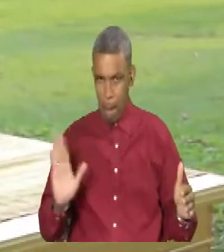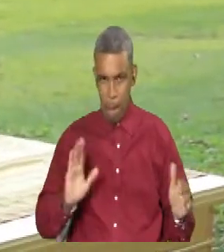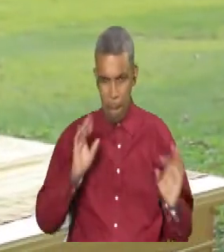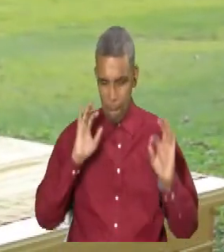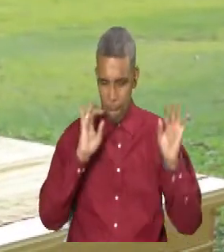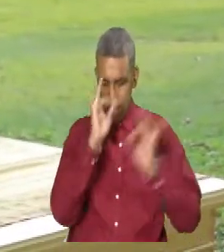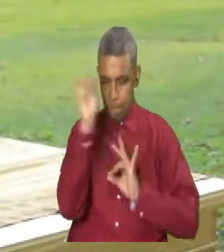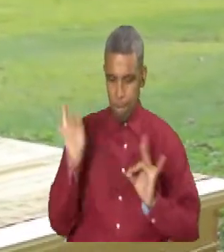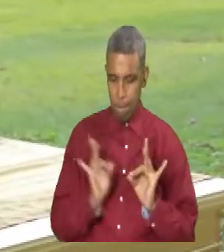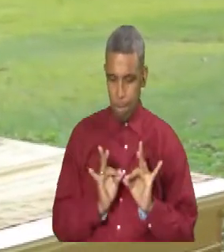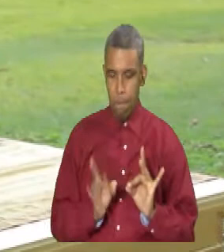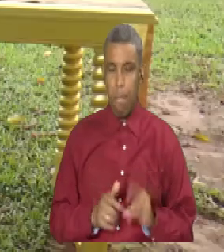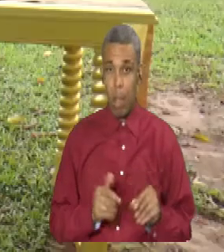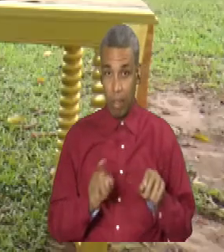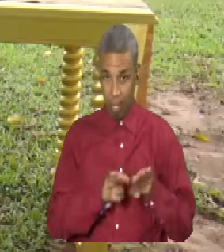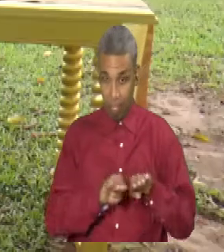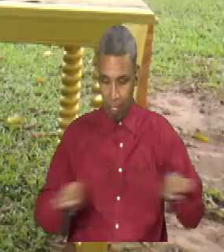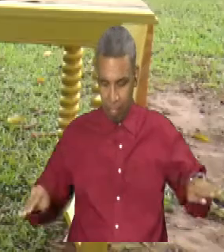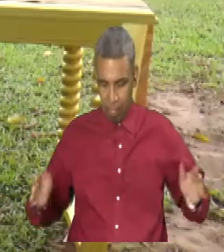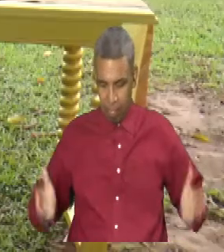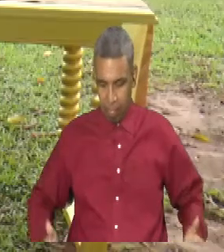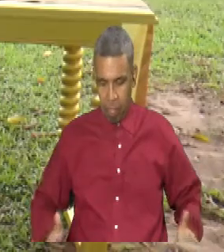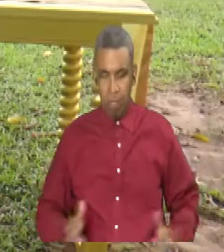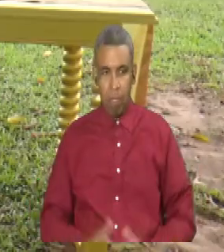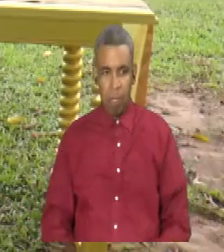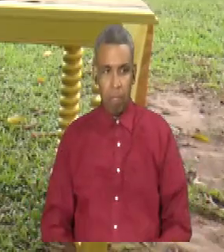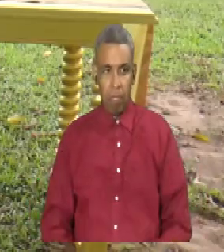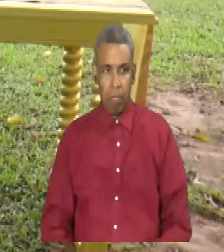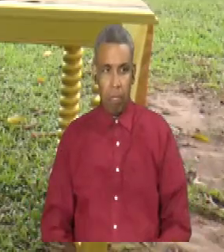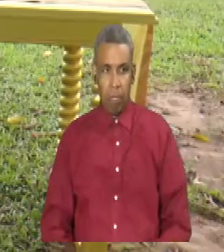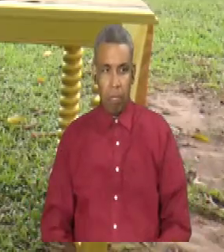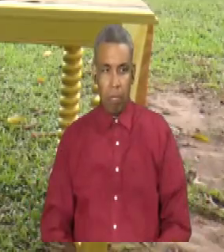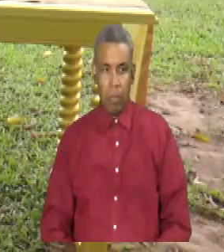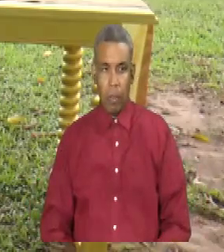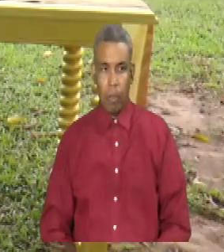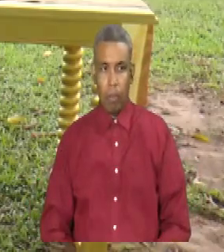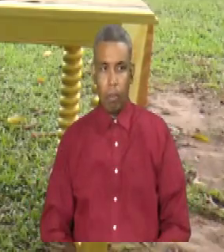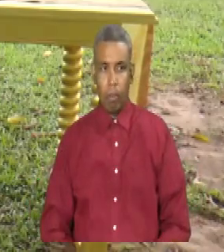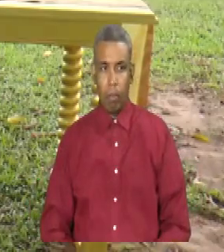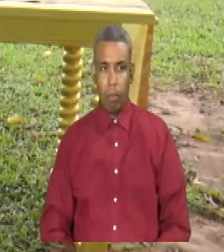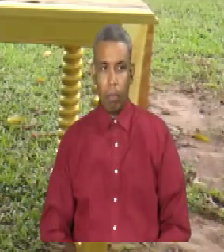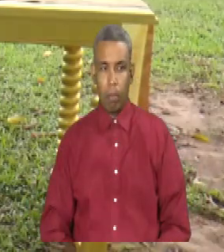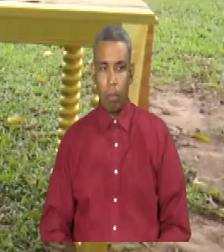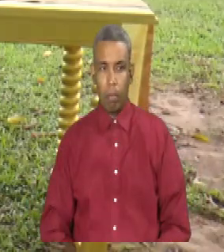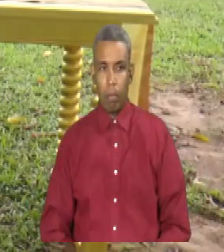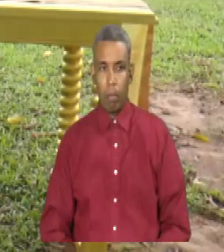este jarrón con flores. Vamos a los dos centros de mesa pequeños, por favor.